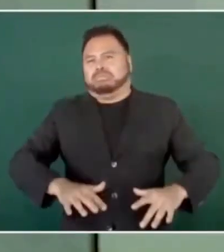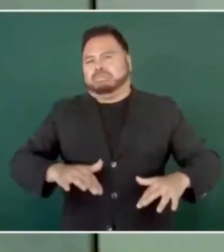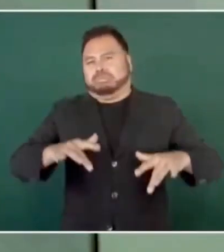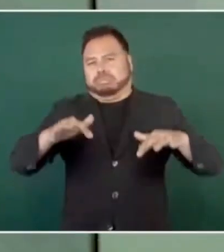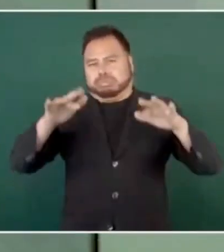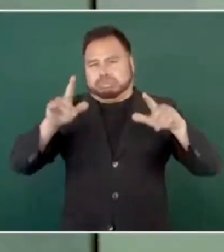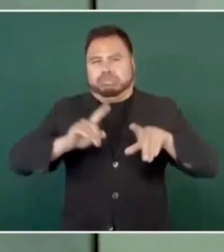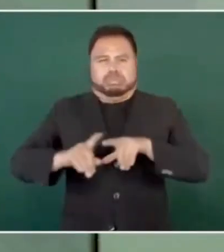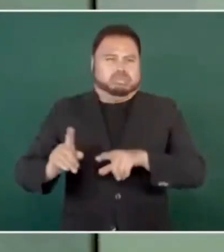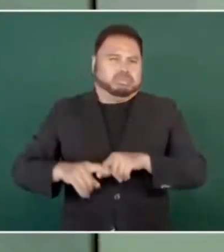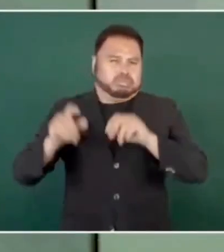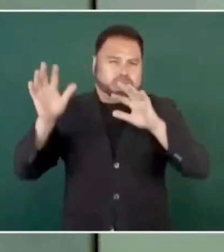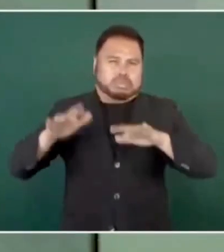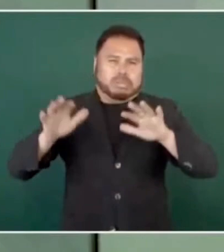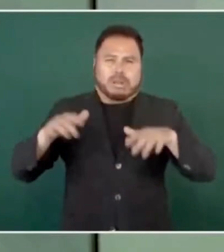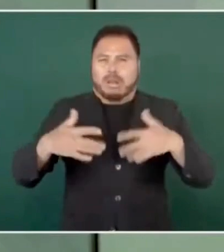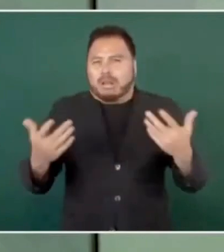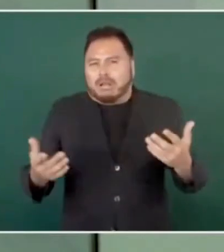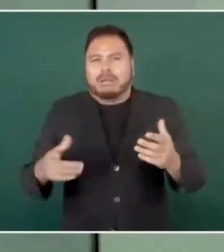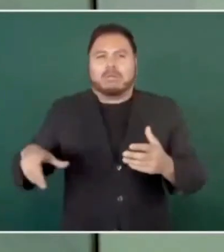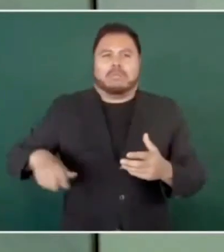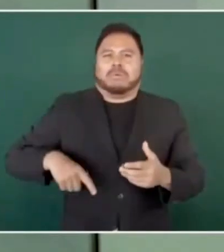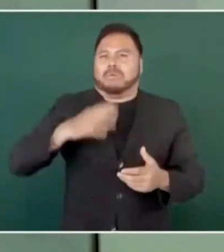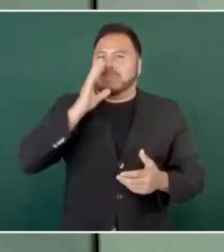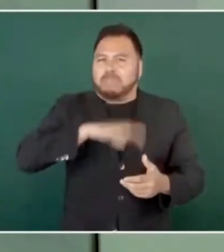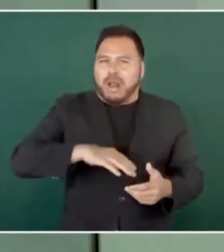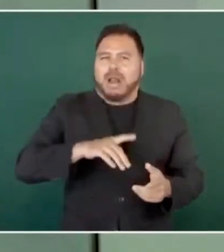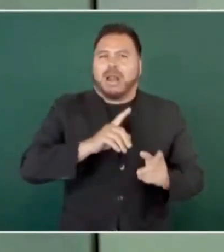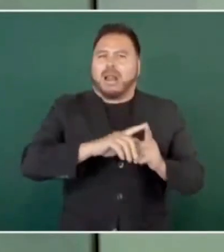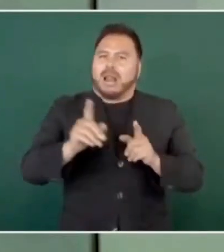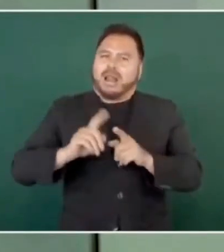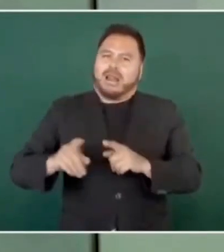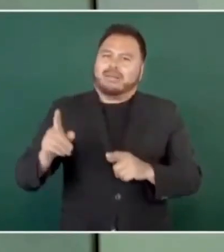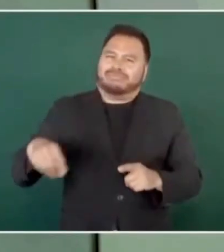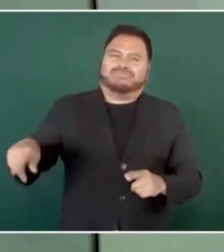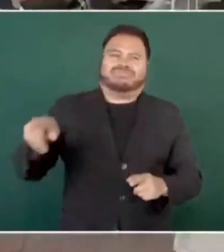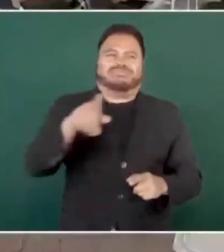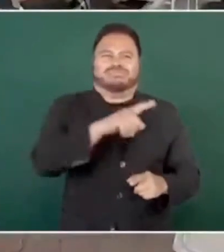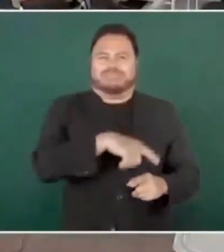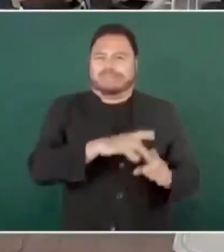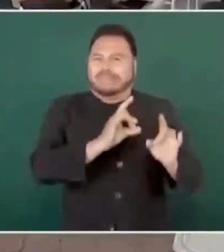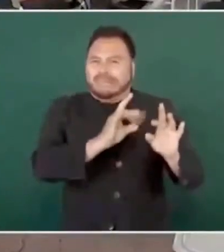inundaciones, malos gobiernos,